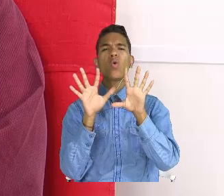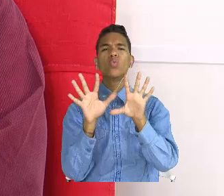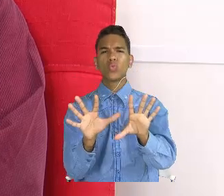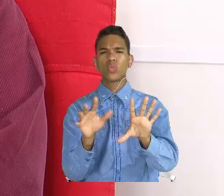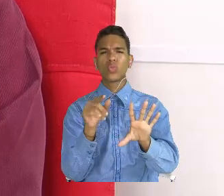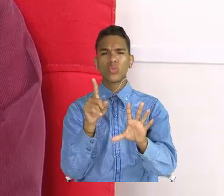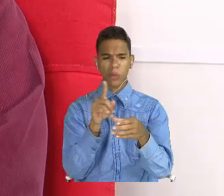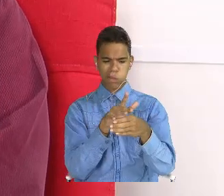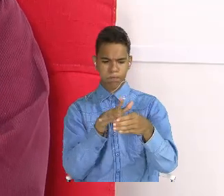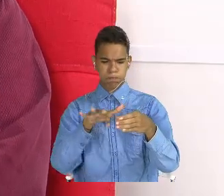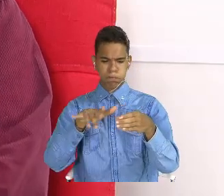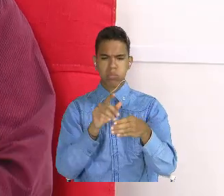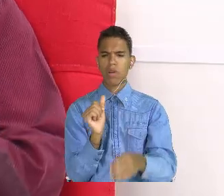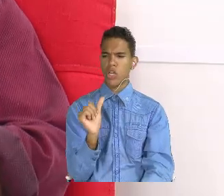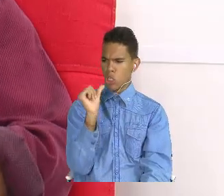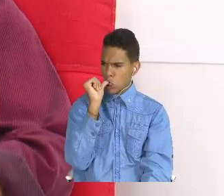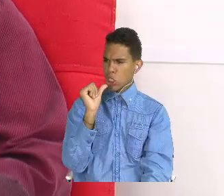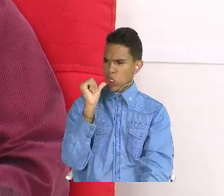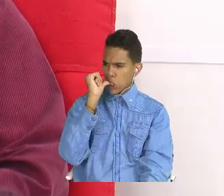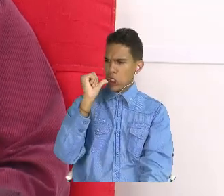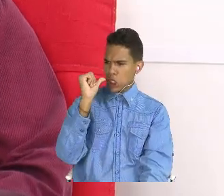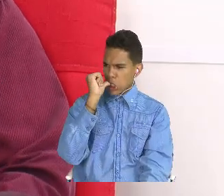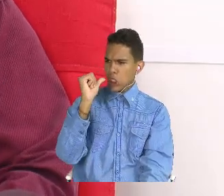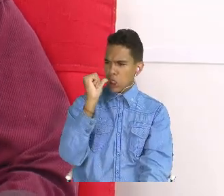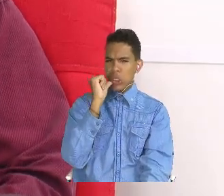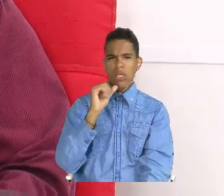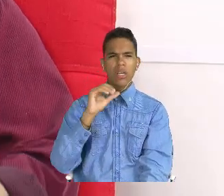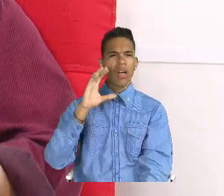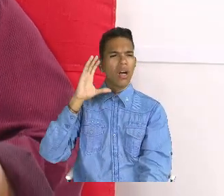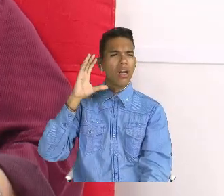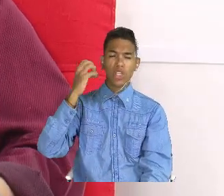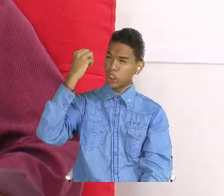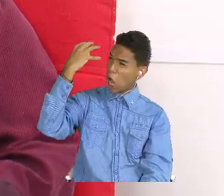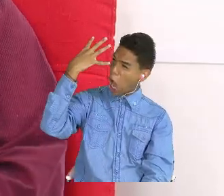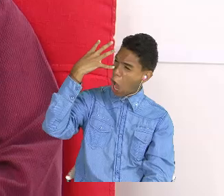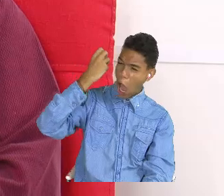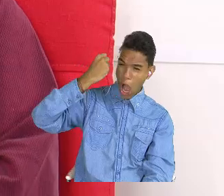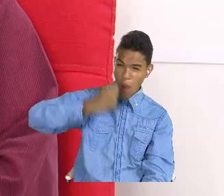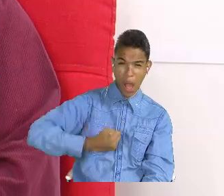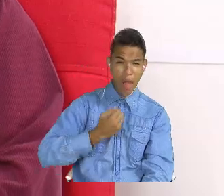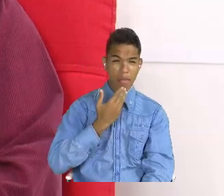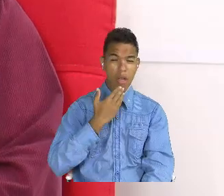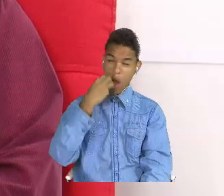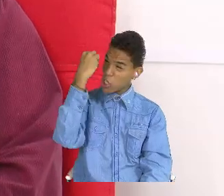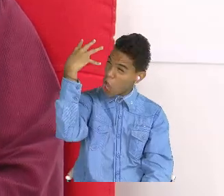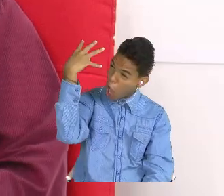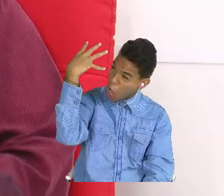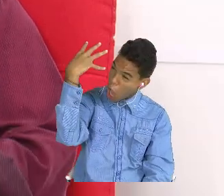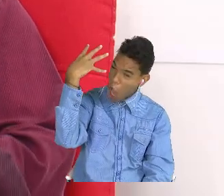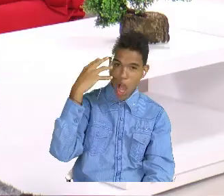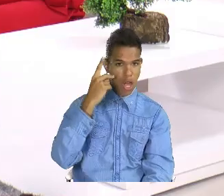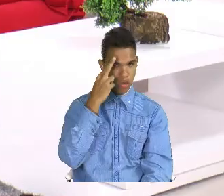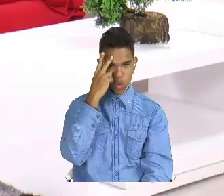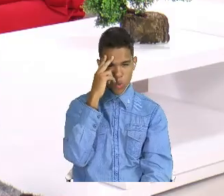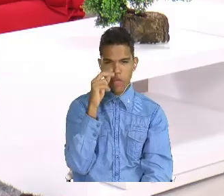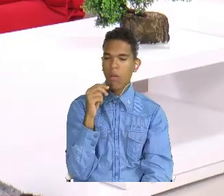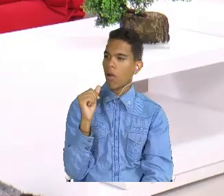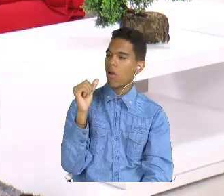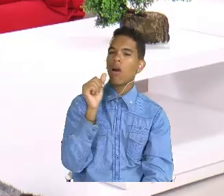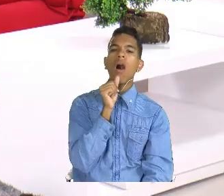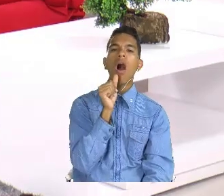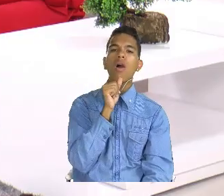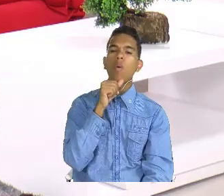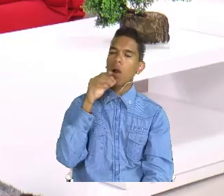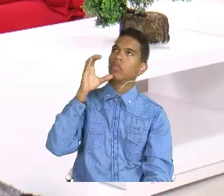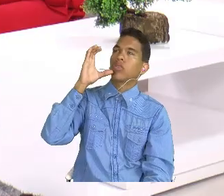de líquido. Entonces muchos dirán aquí en Barranca Bermeja, pero con el sol, por ejemplo, que hizo el día de hoy, pues todos tomamos, pero si estamos tomando agua en